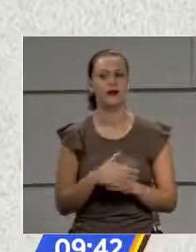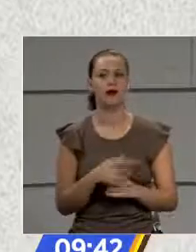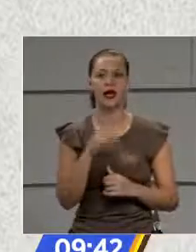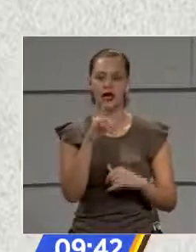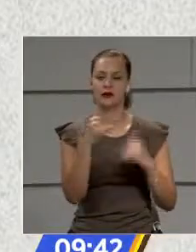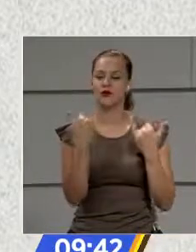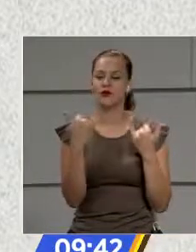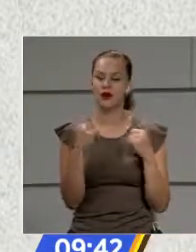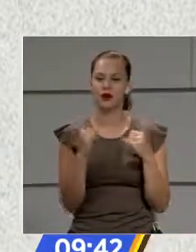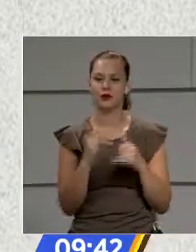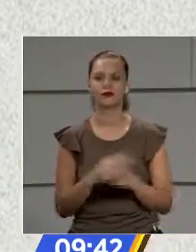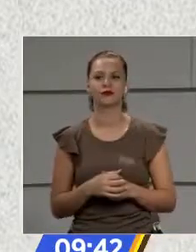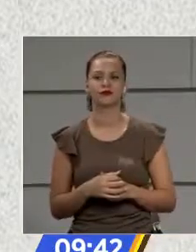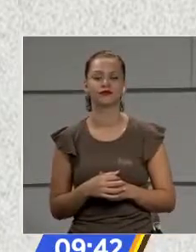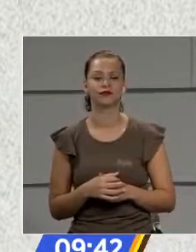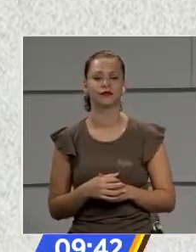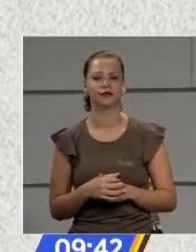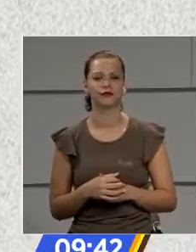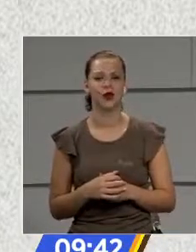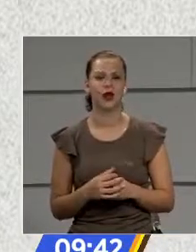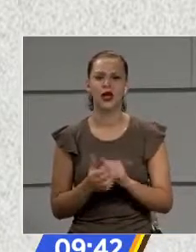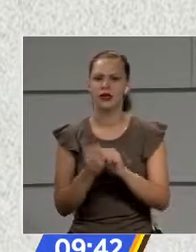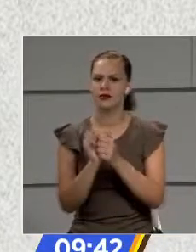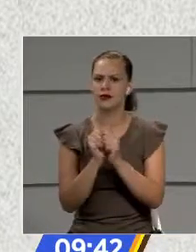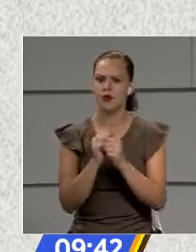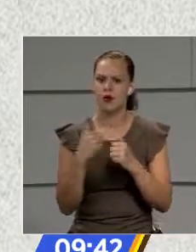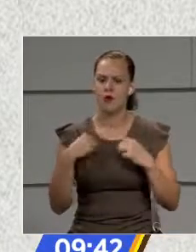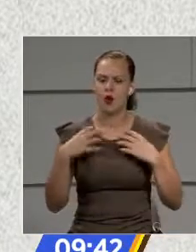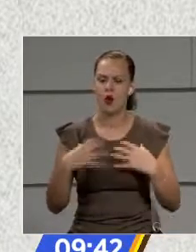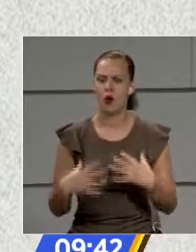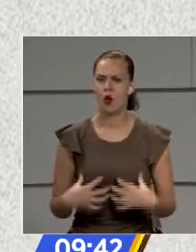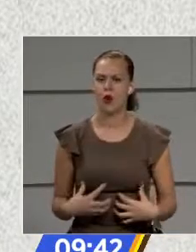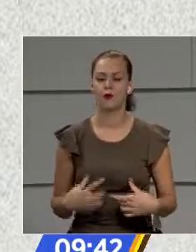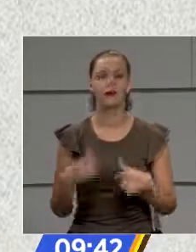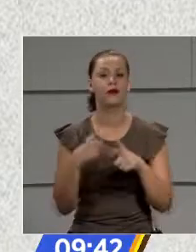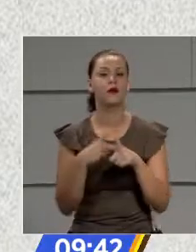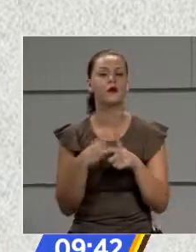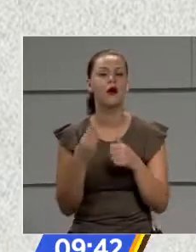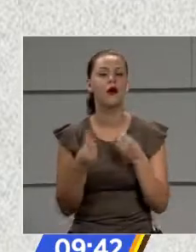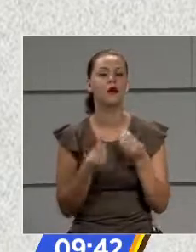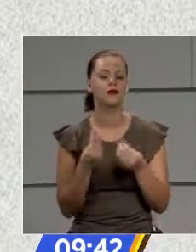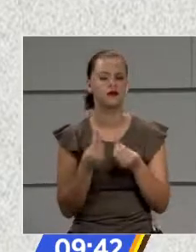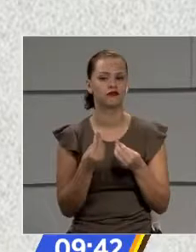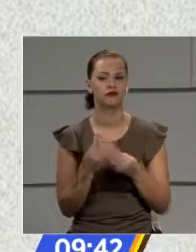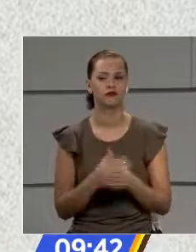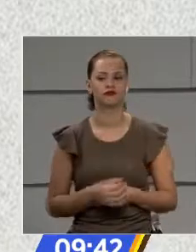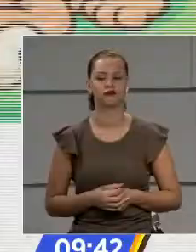juego, ajá, ejercitemos nuestros órganos, ¿de acuerdo? Lo primero que vamos a hacer